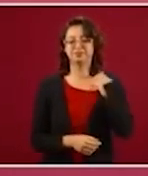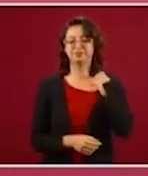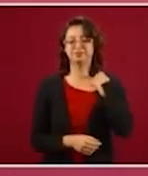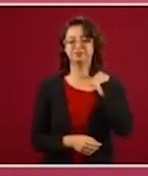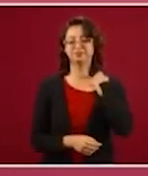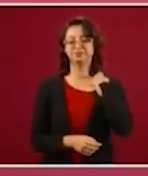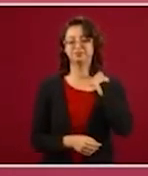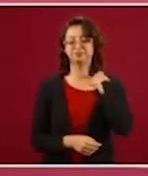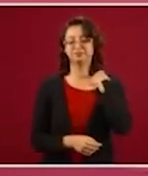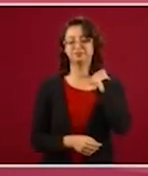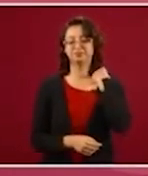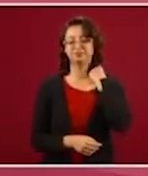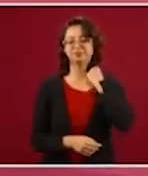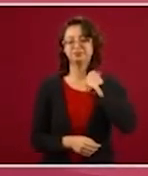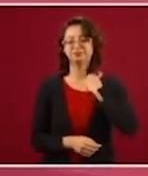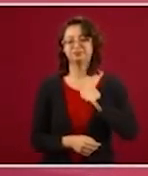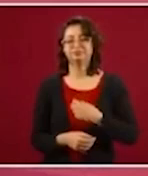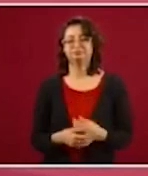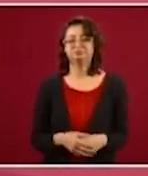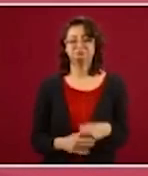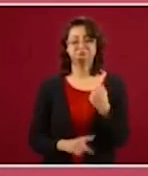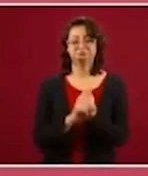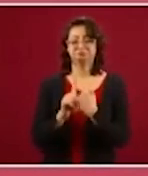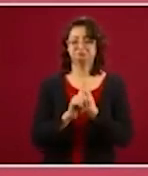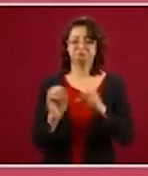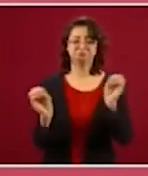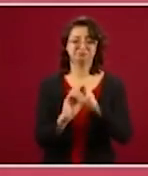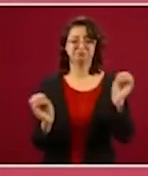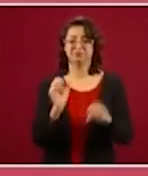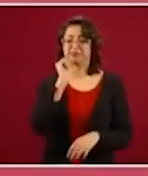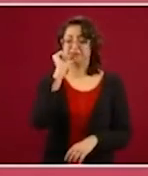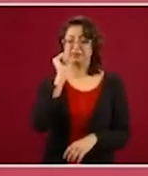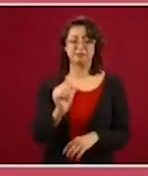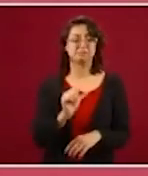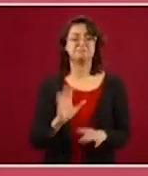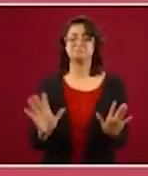No tuvimos mayor problema de nada,